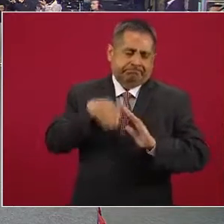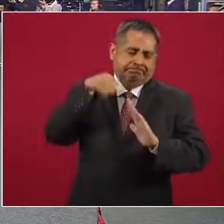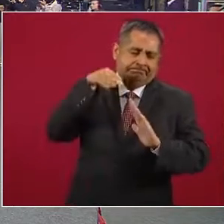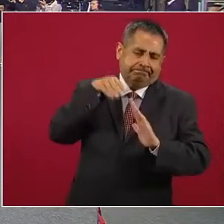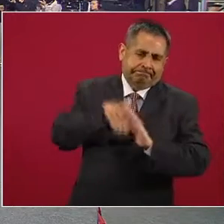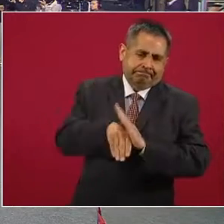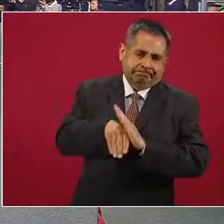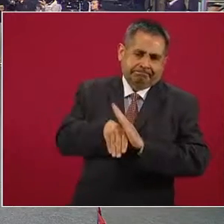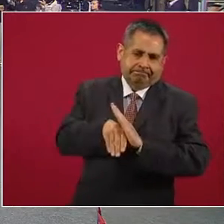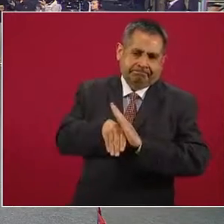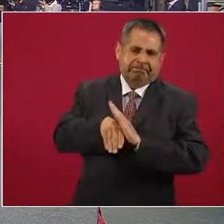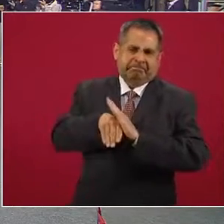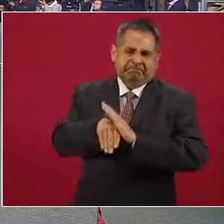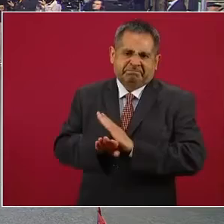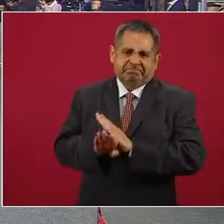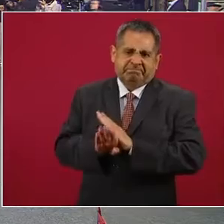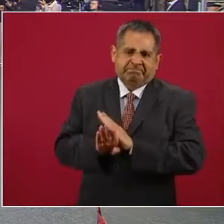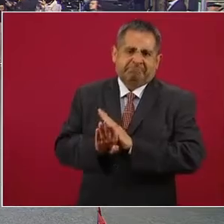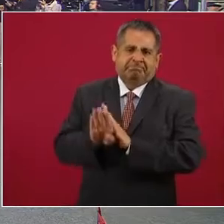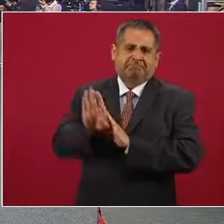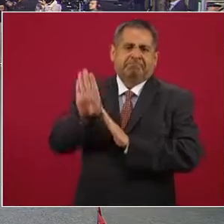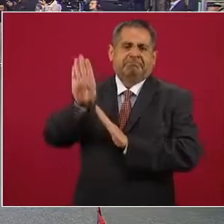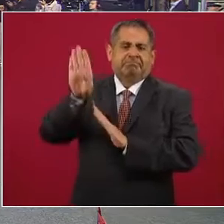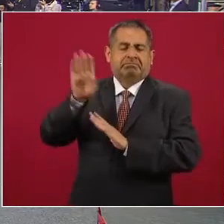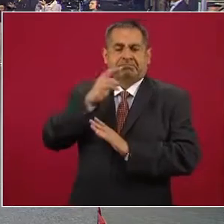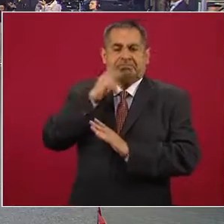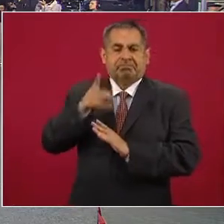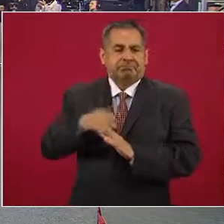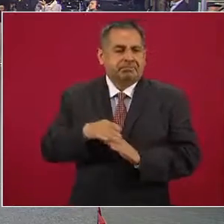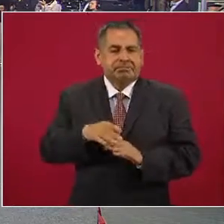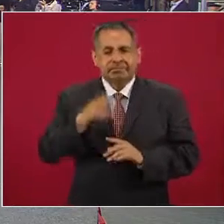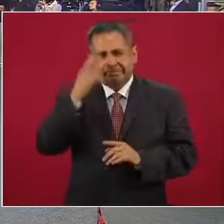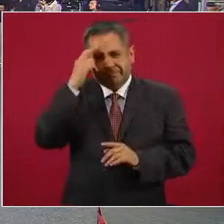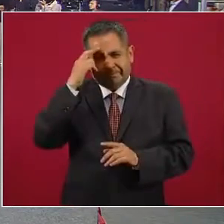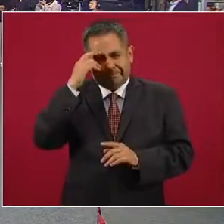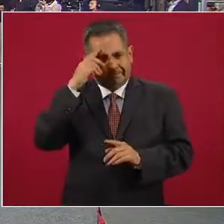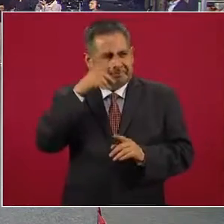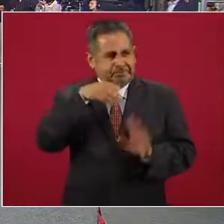recuperarnos pronto, que iba a ser una V.